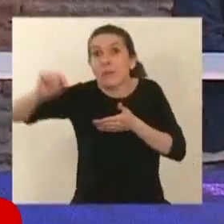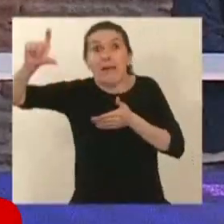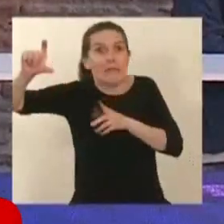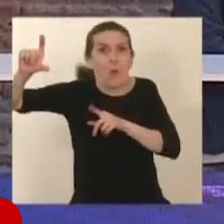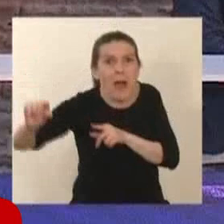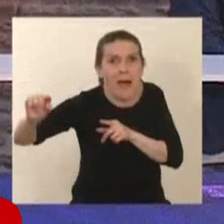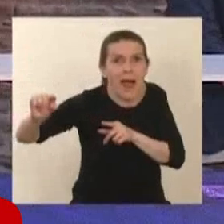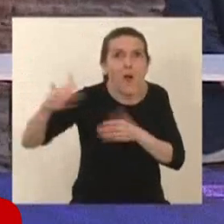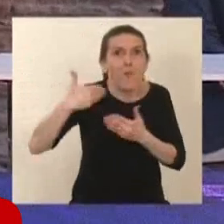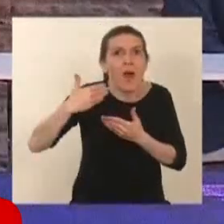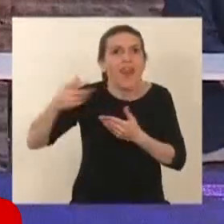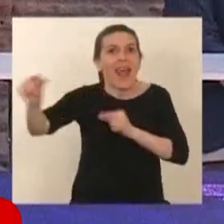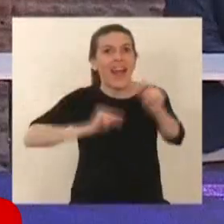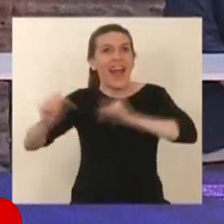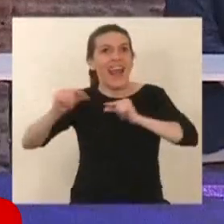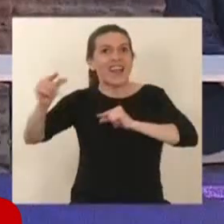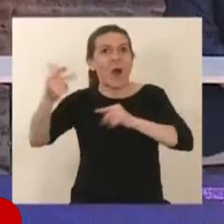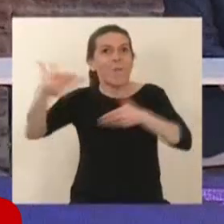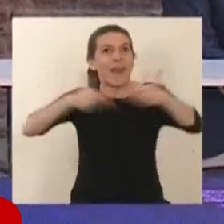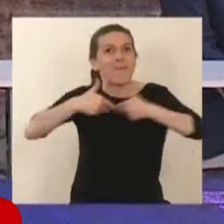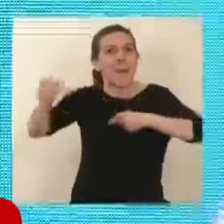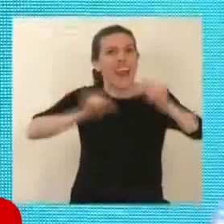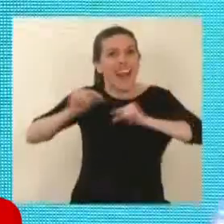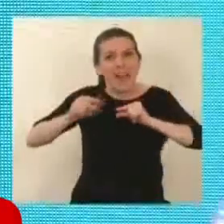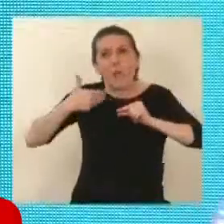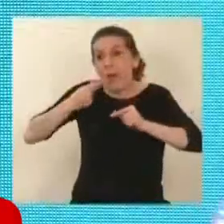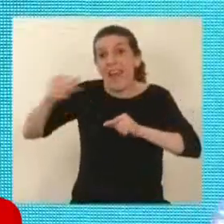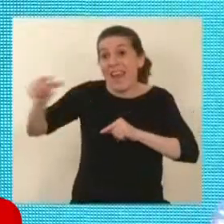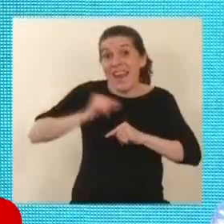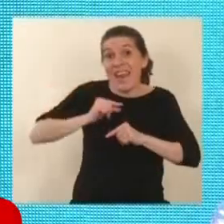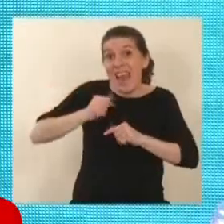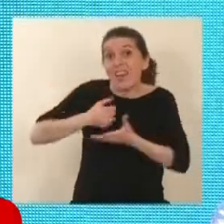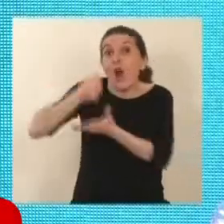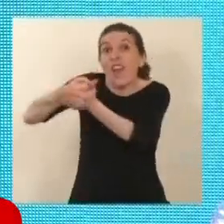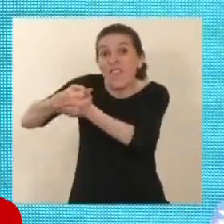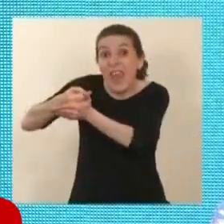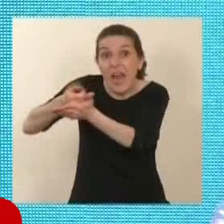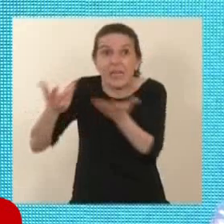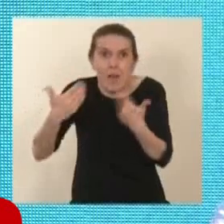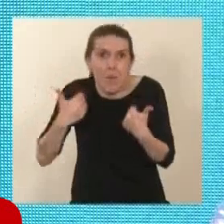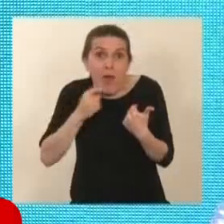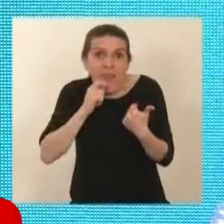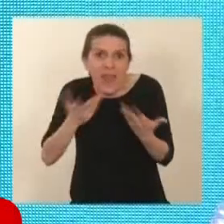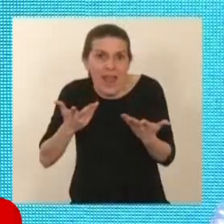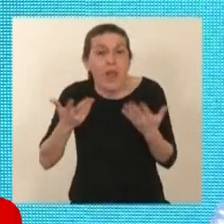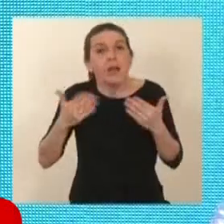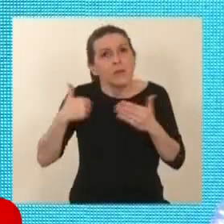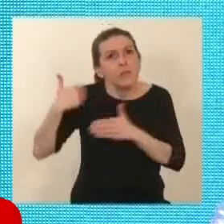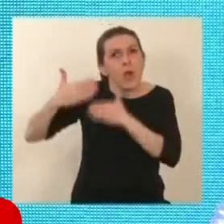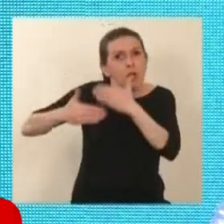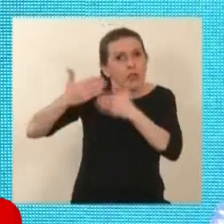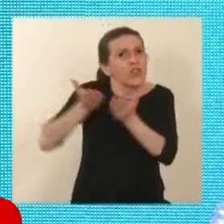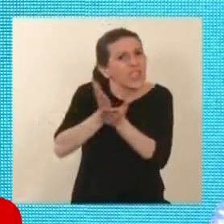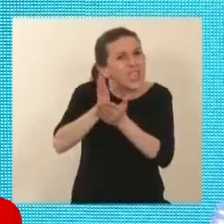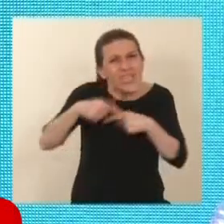más posibilidades de crédito, de inversiones y de generación de empleo. Esto obviamente es un proceso que